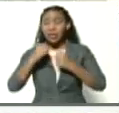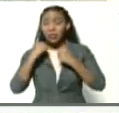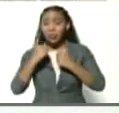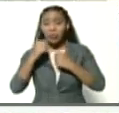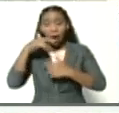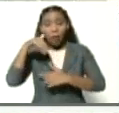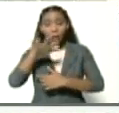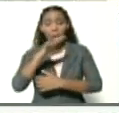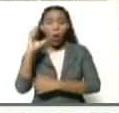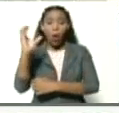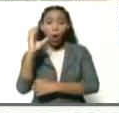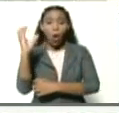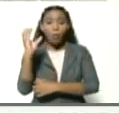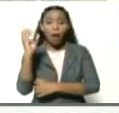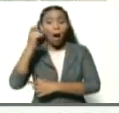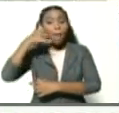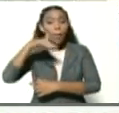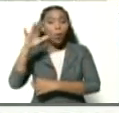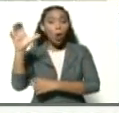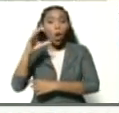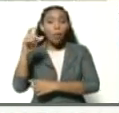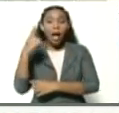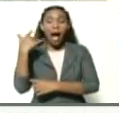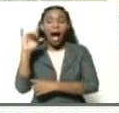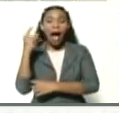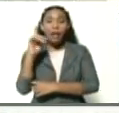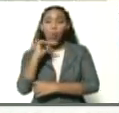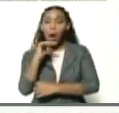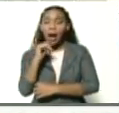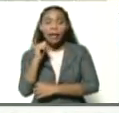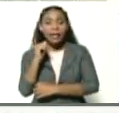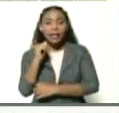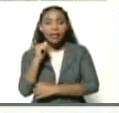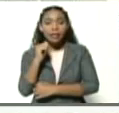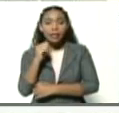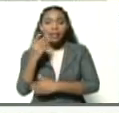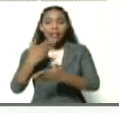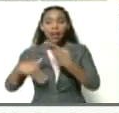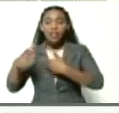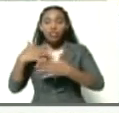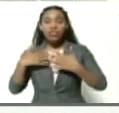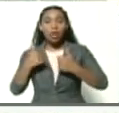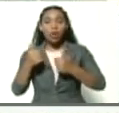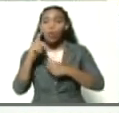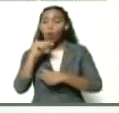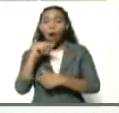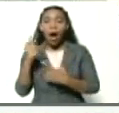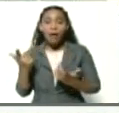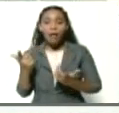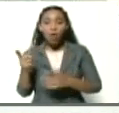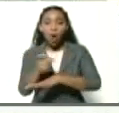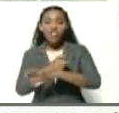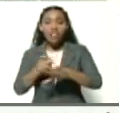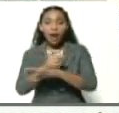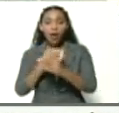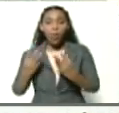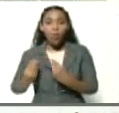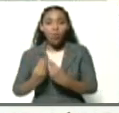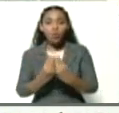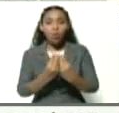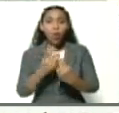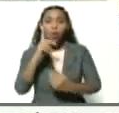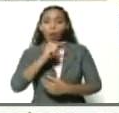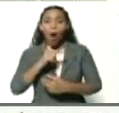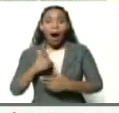de Colombia. El pueblo de Colombia está huérfano, no tiene servicios de salud, no tiene un gobierno que lo acompañe,